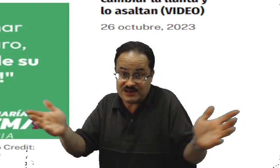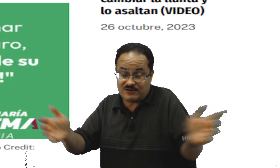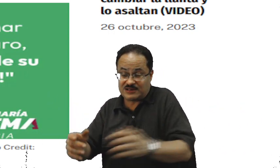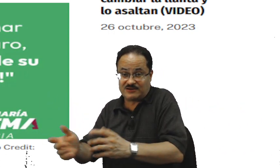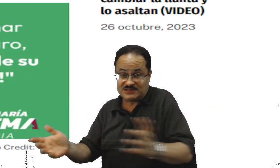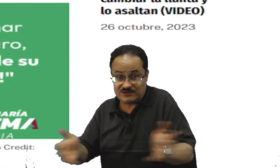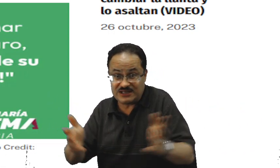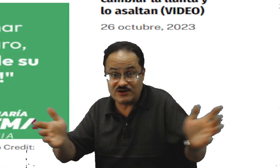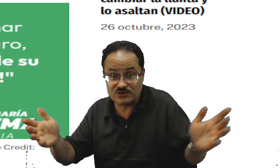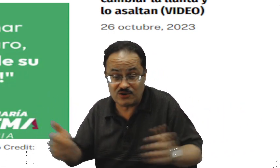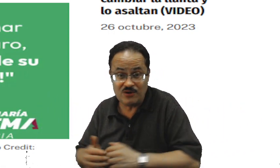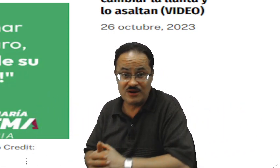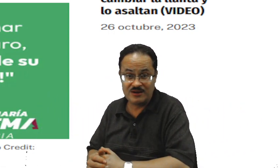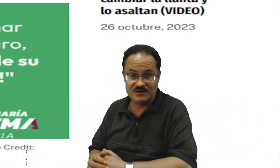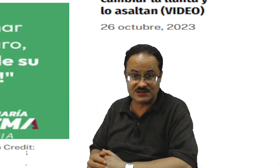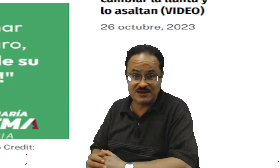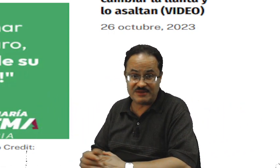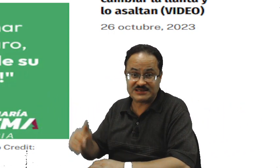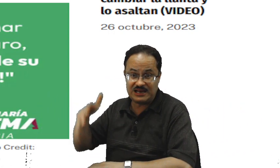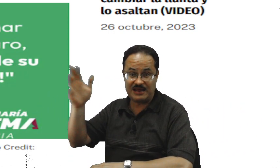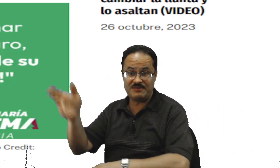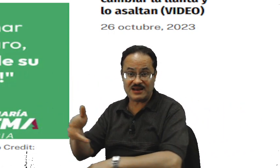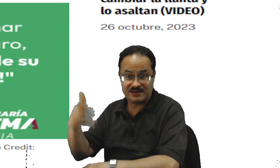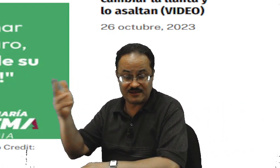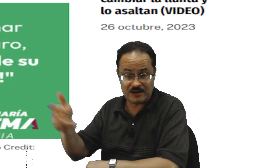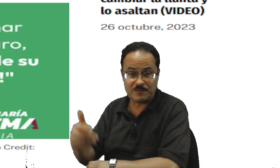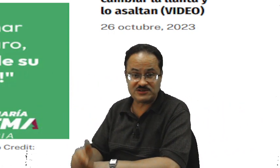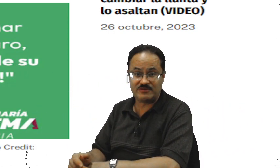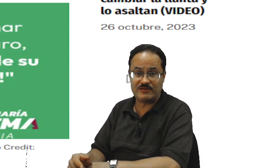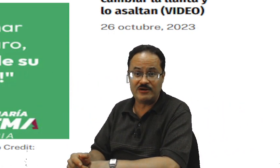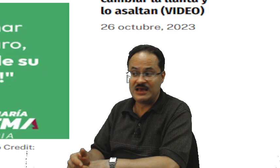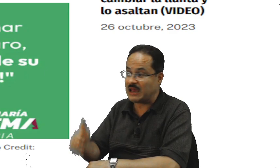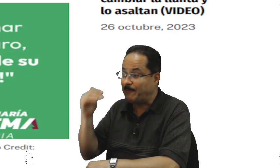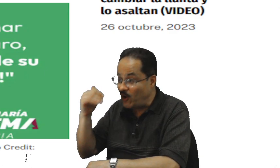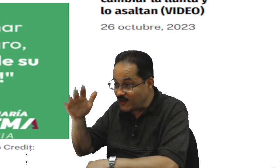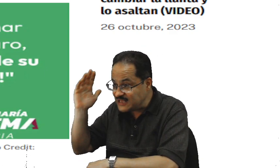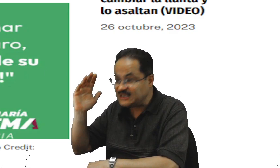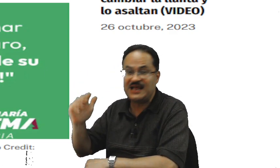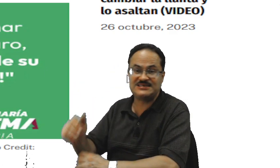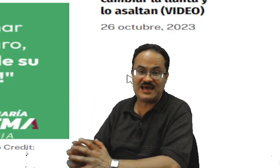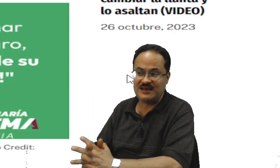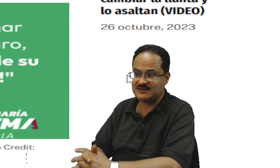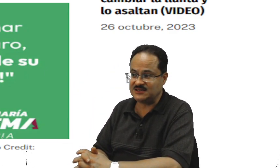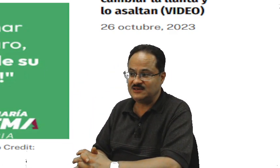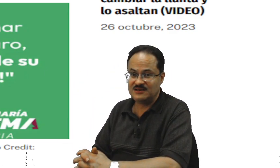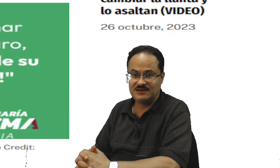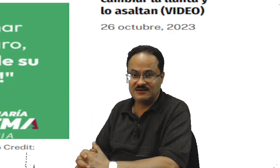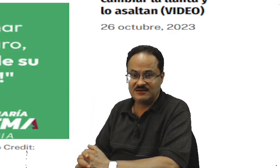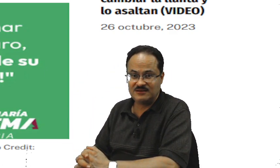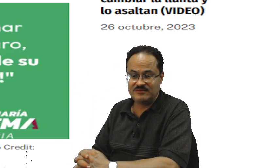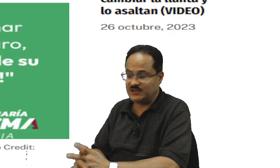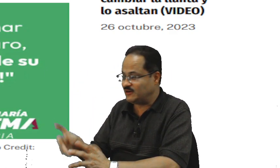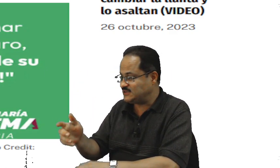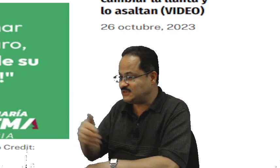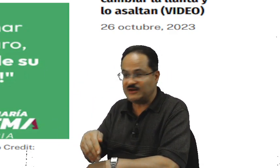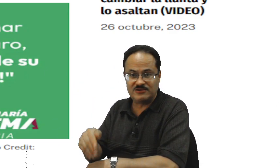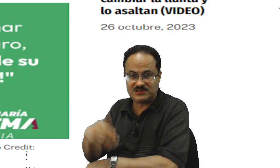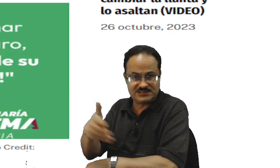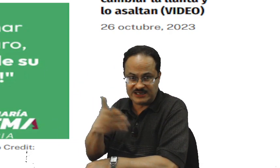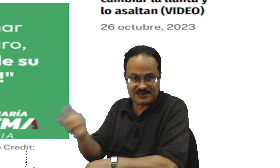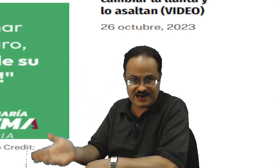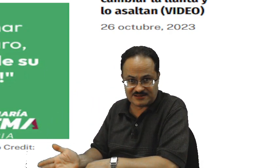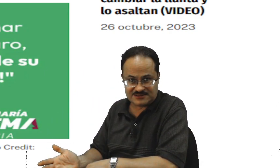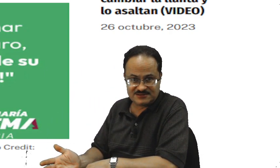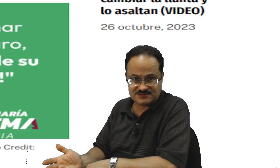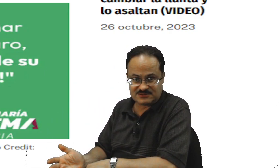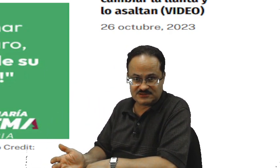no tienen otra cosa no tienen otro Sí más que la imagen de López Obrador que por desgracia sí millones de tarugos se